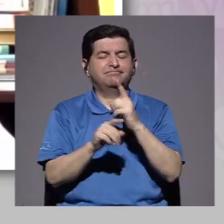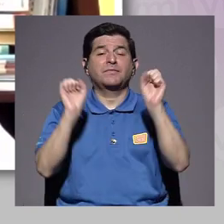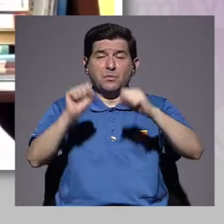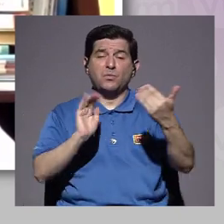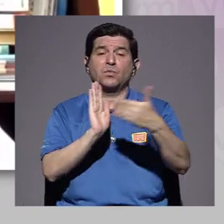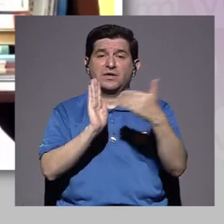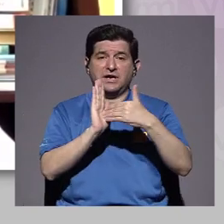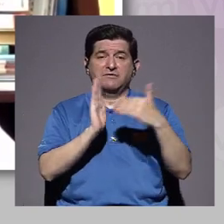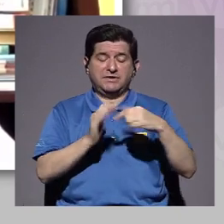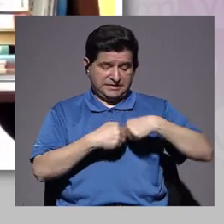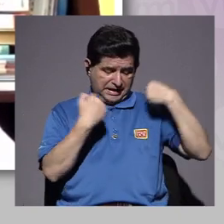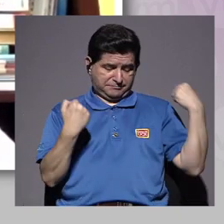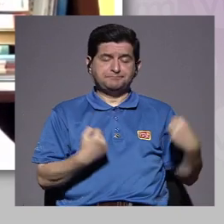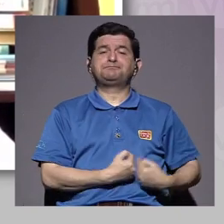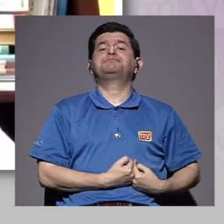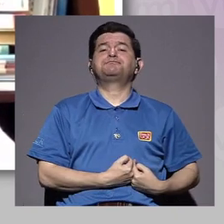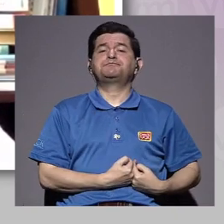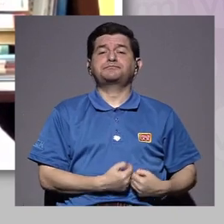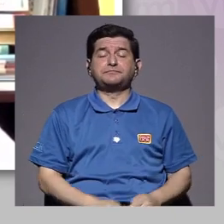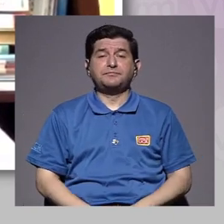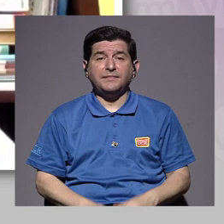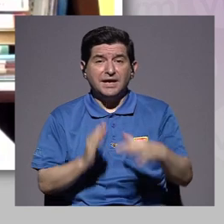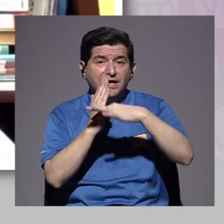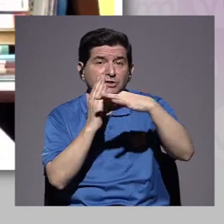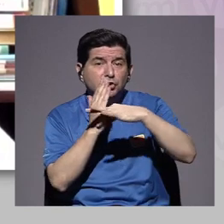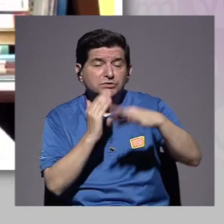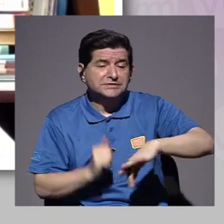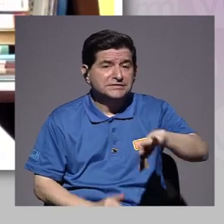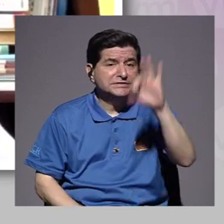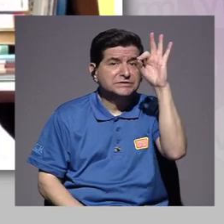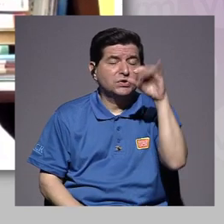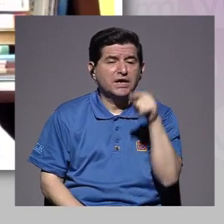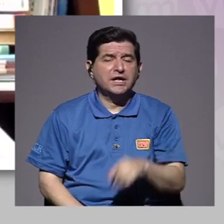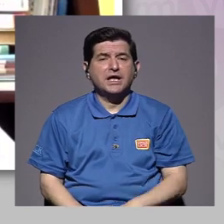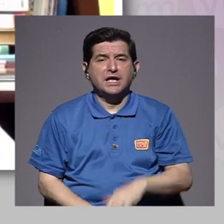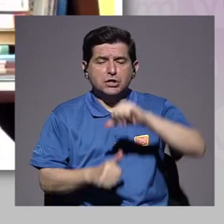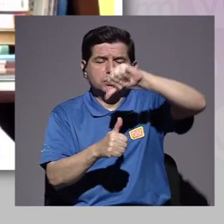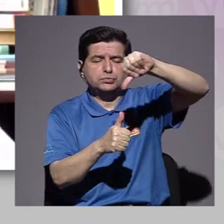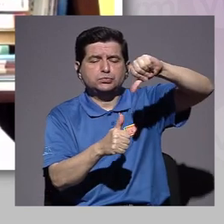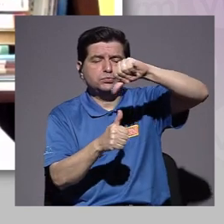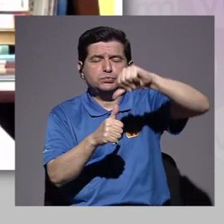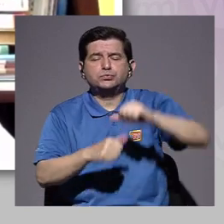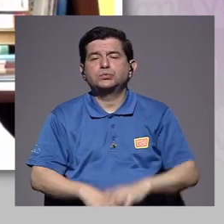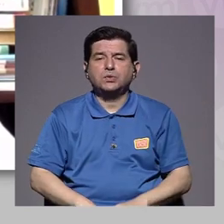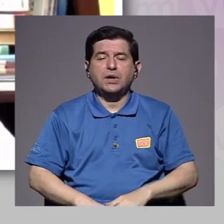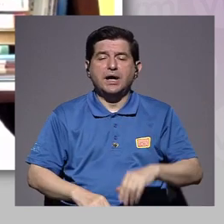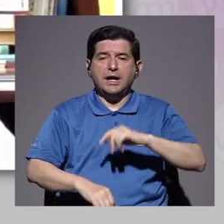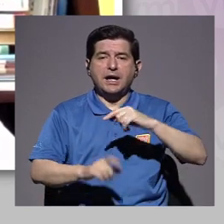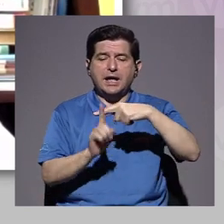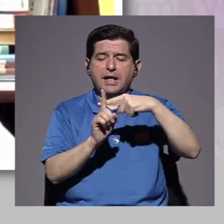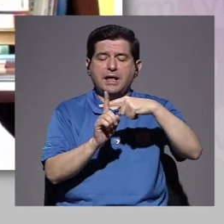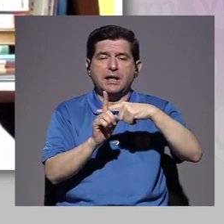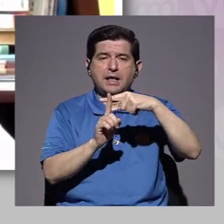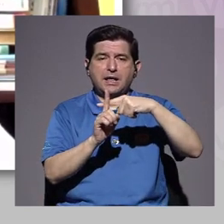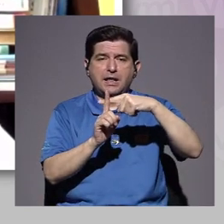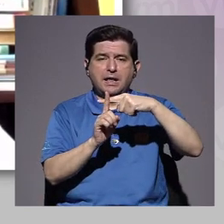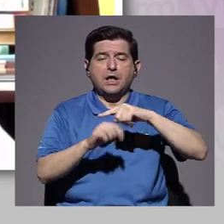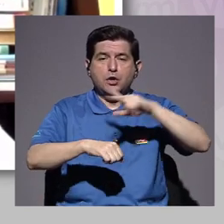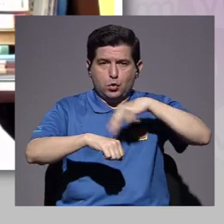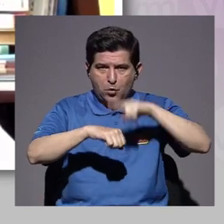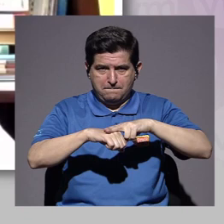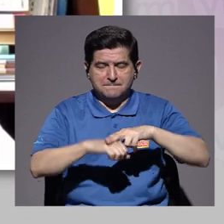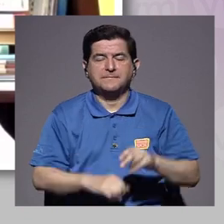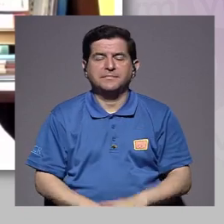perjudicar la salud del corazón. Entonces, lo que son grasas, elegir las que son líquidas a temperatura ambiente. Entonces, como ven, hay que tener